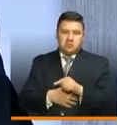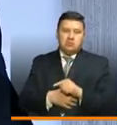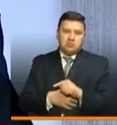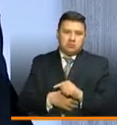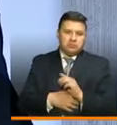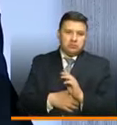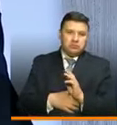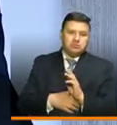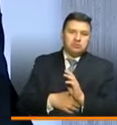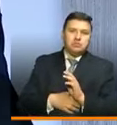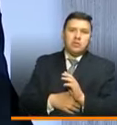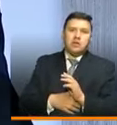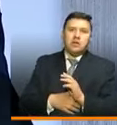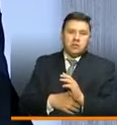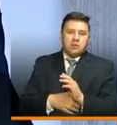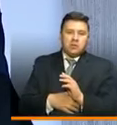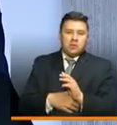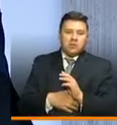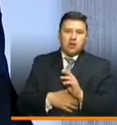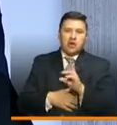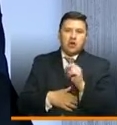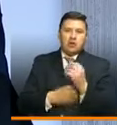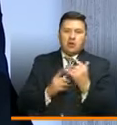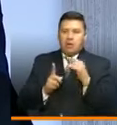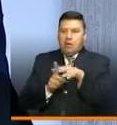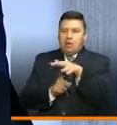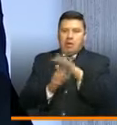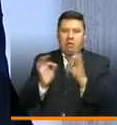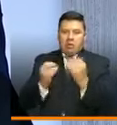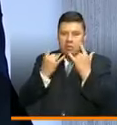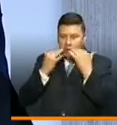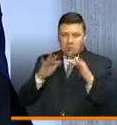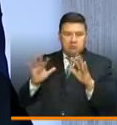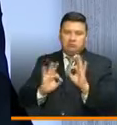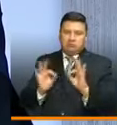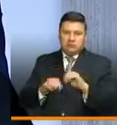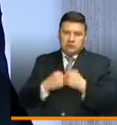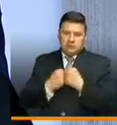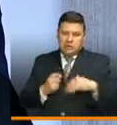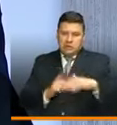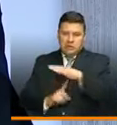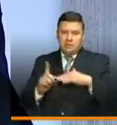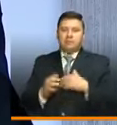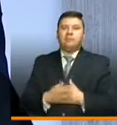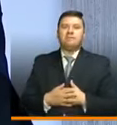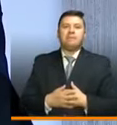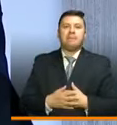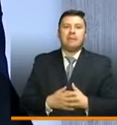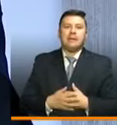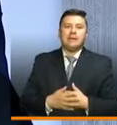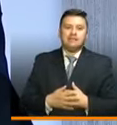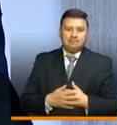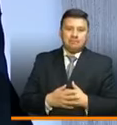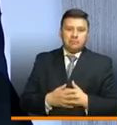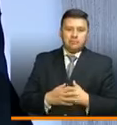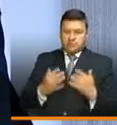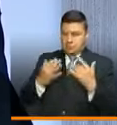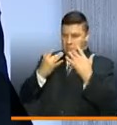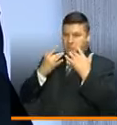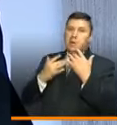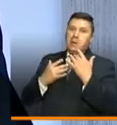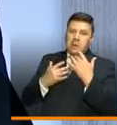pues muy inocuo, no va a generar ningún tipo de daño ambiental. Y este biopolímero